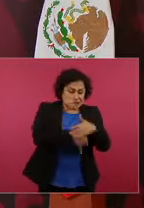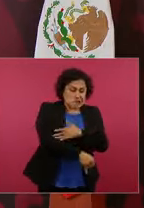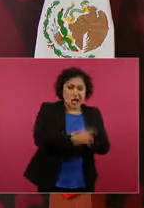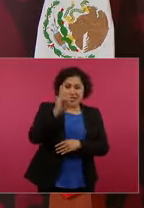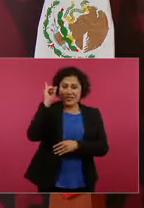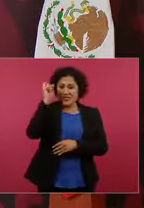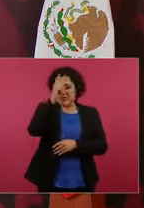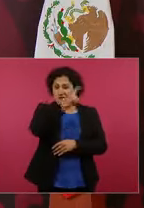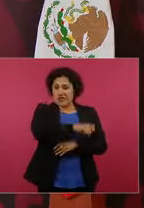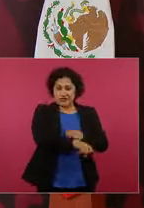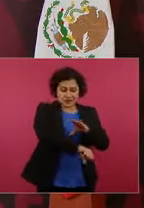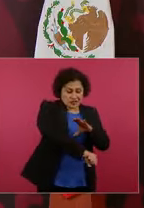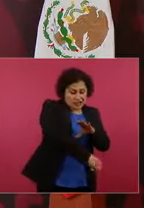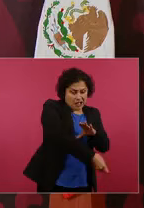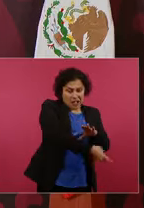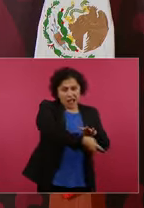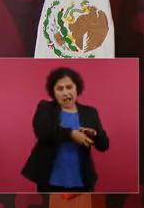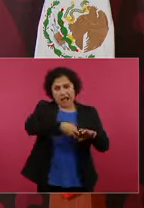crudo,